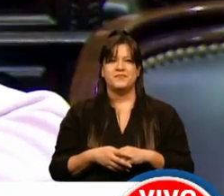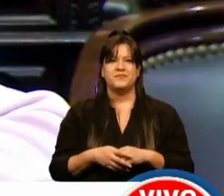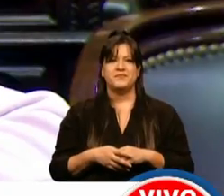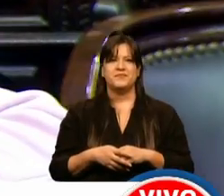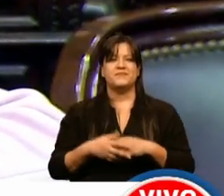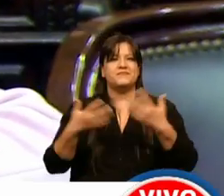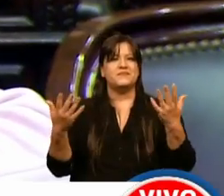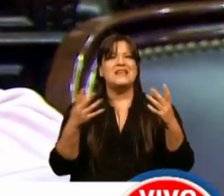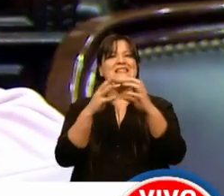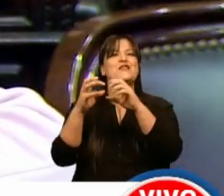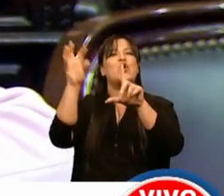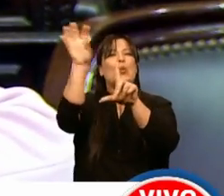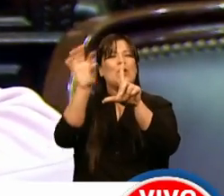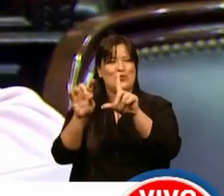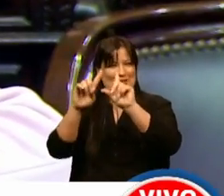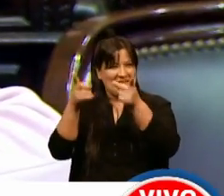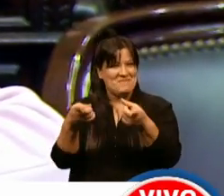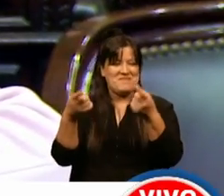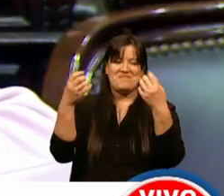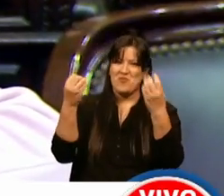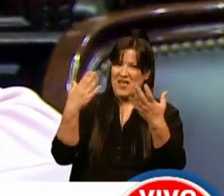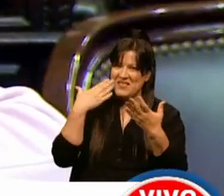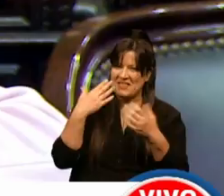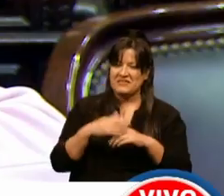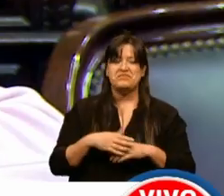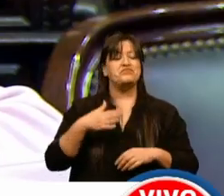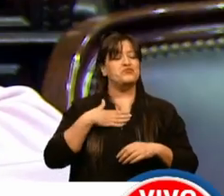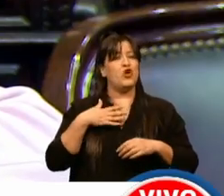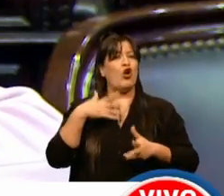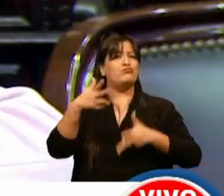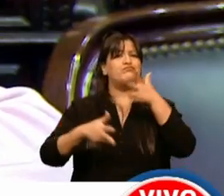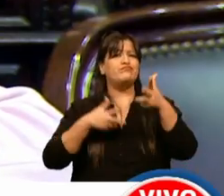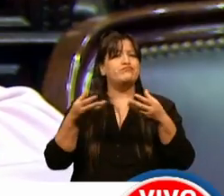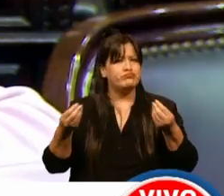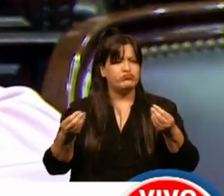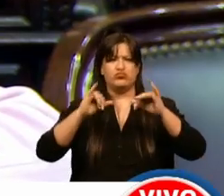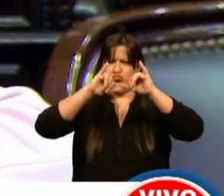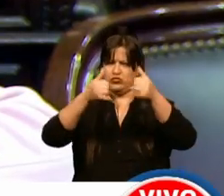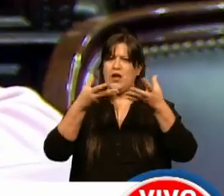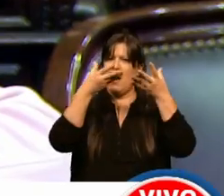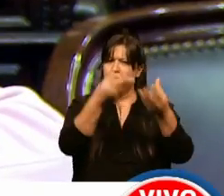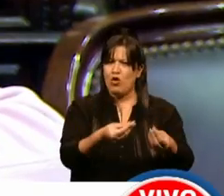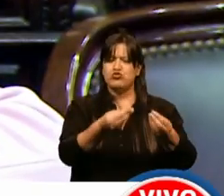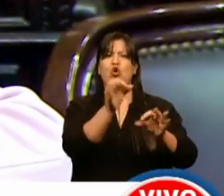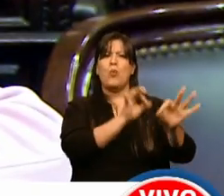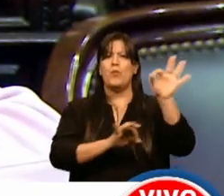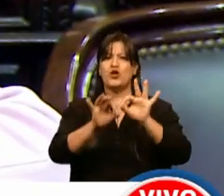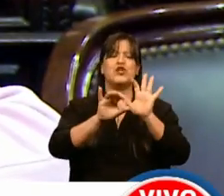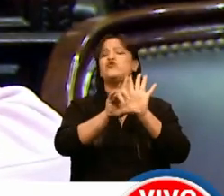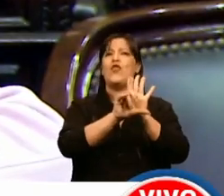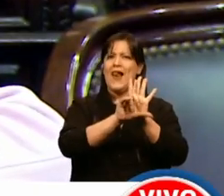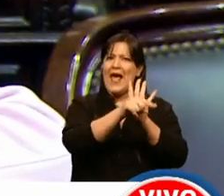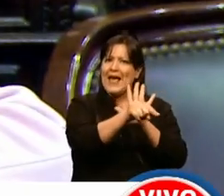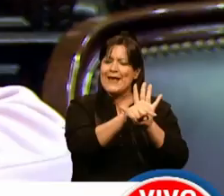extensión virtual señor presidente vengo a manifestar aquí mi acompañamiento a un proyecto que